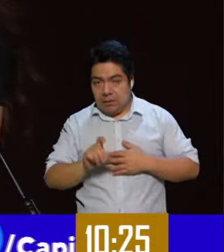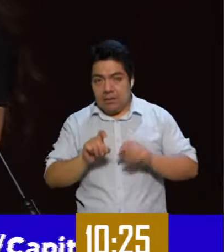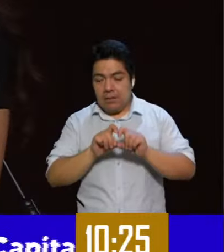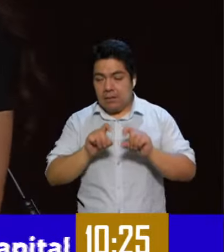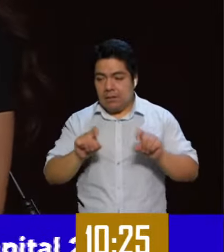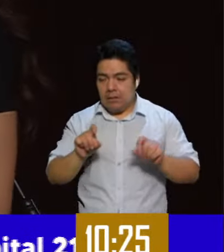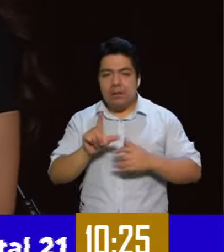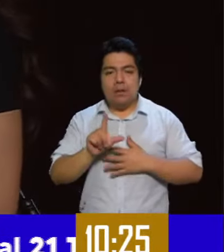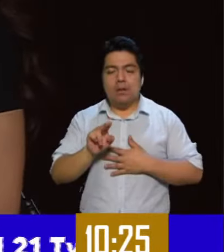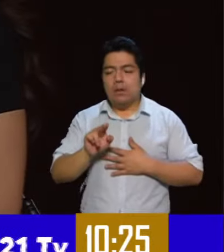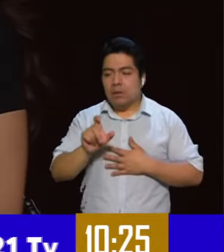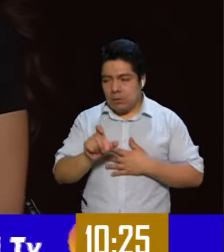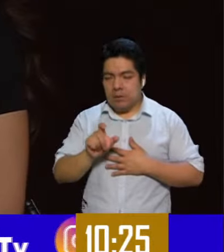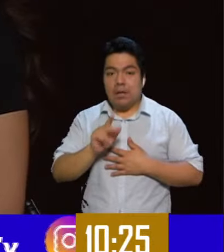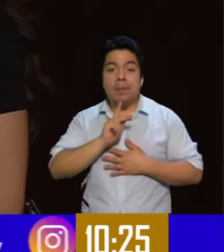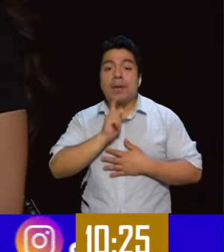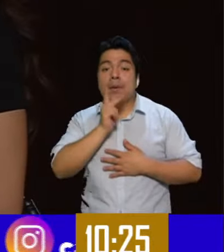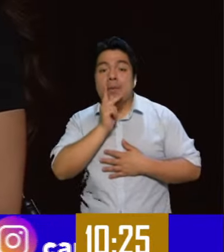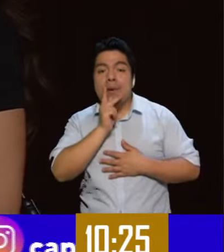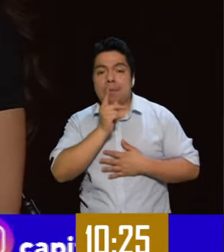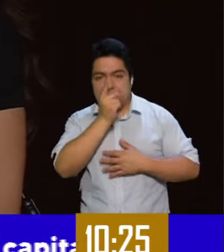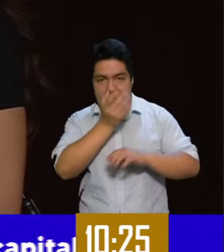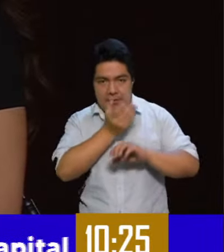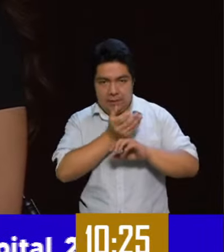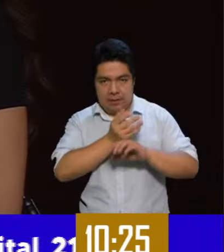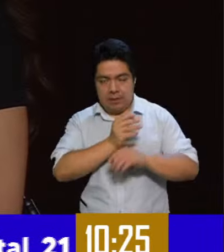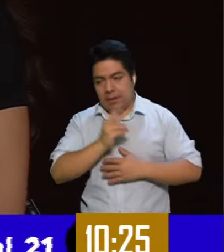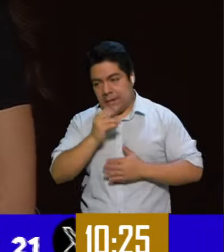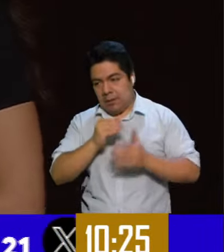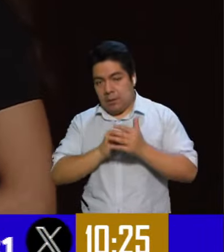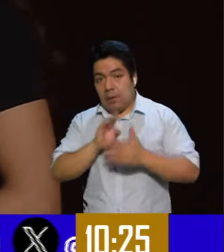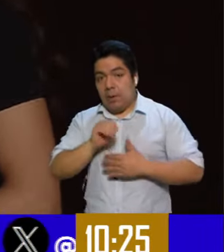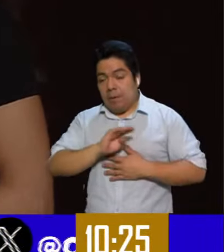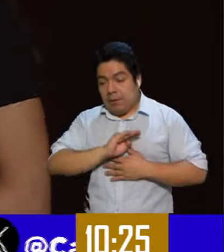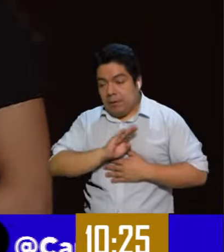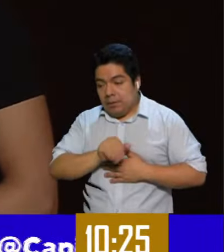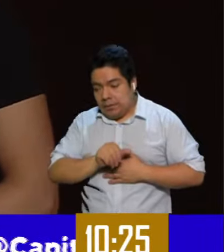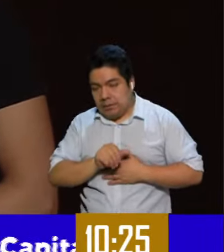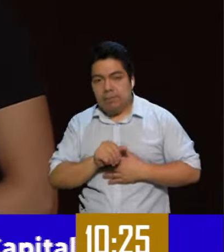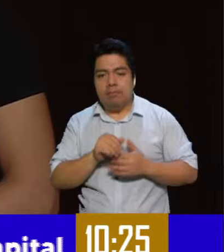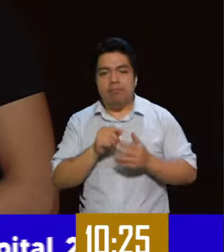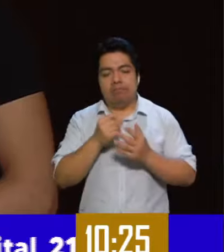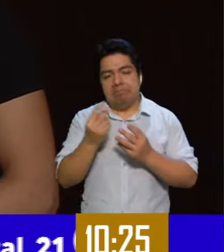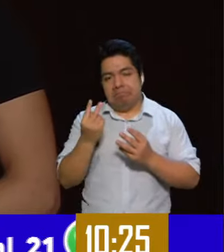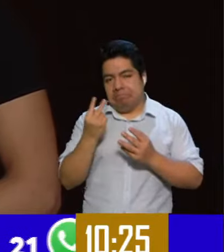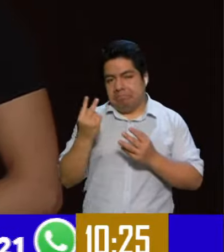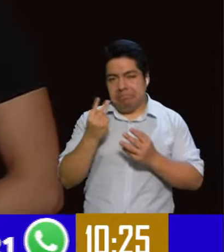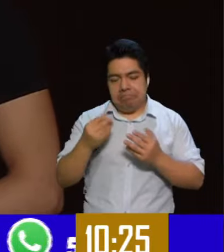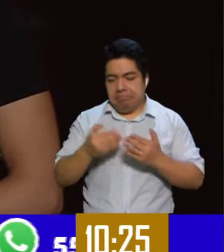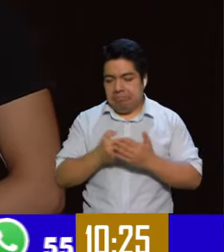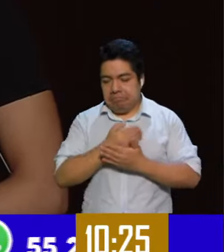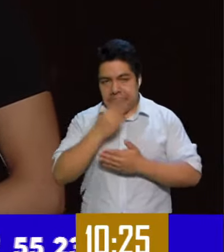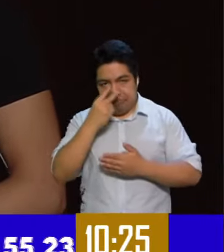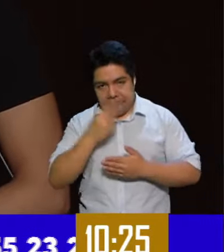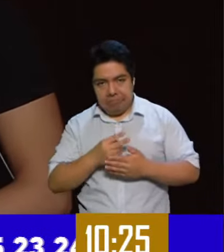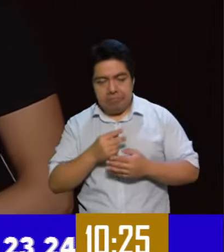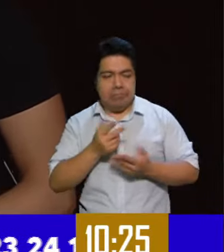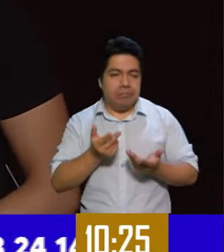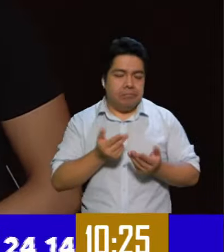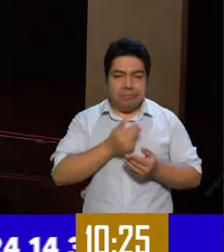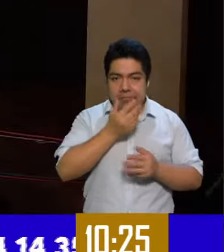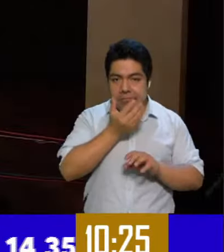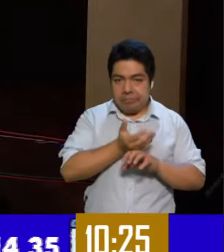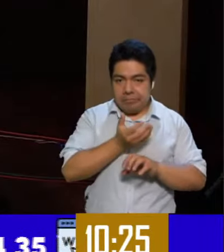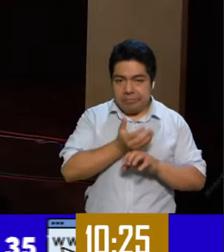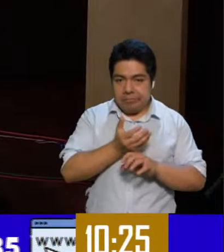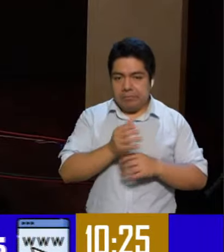Hughes, ¿verdad? Mi papá es americano, falleció en el 2009. Entonces tengo las dos nacionalidades, Oye, los dos pero idiomas. ¿algo que ver con Howard